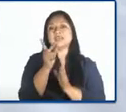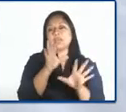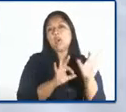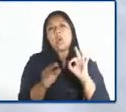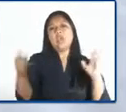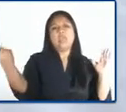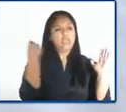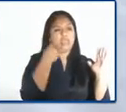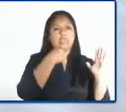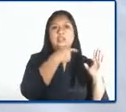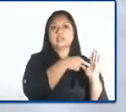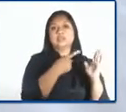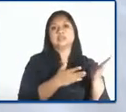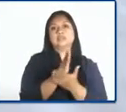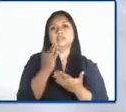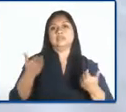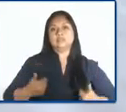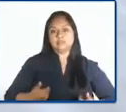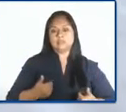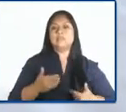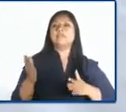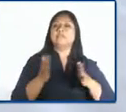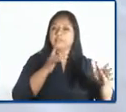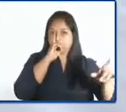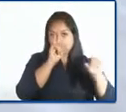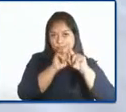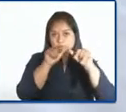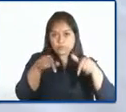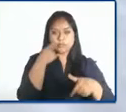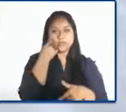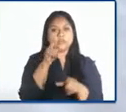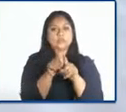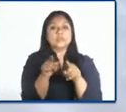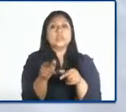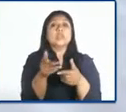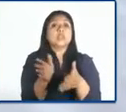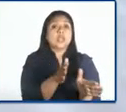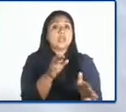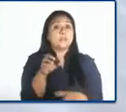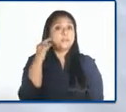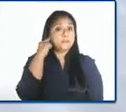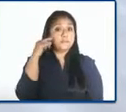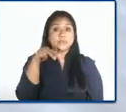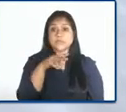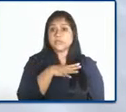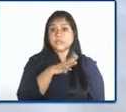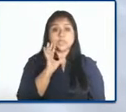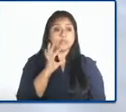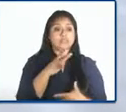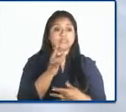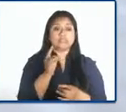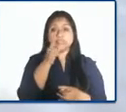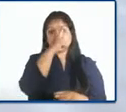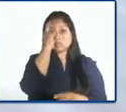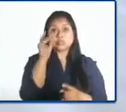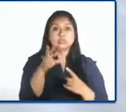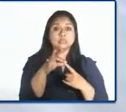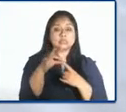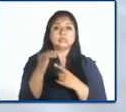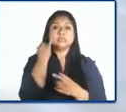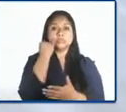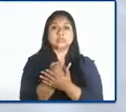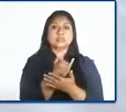amenazados en sus derechos humanos. De esa cuenta, pues también PGN tiene atribuciones específicas dentro de la investigación que se da